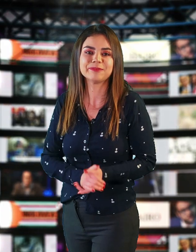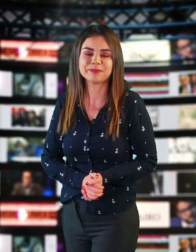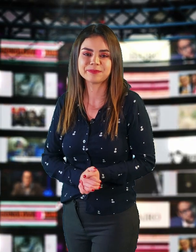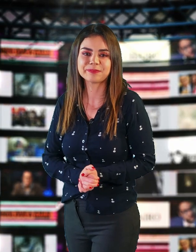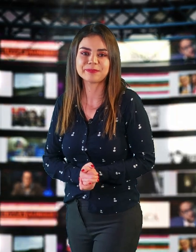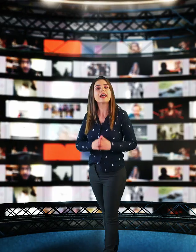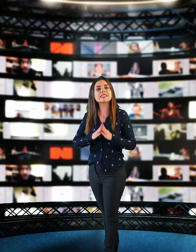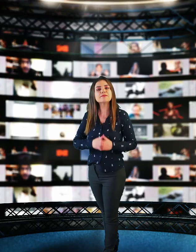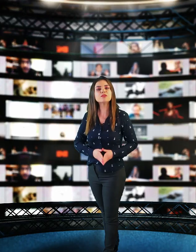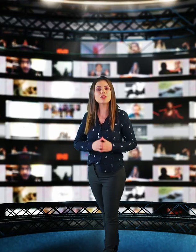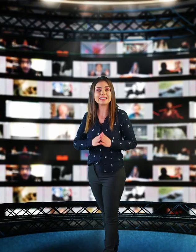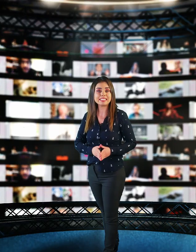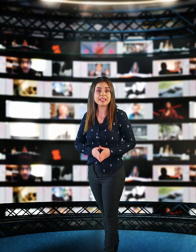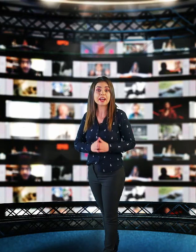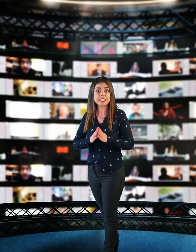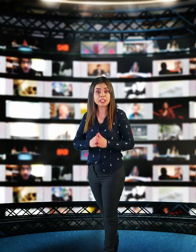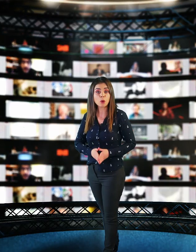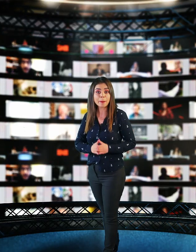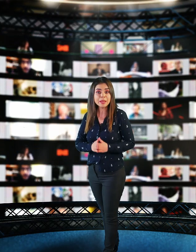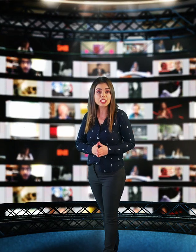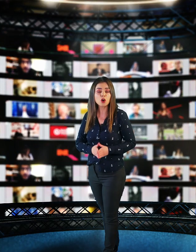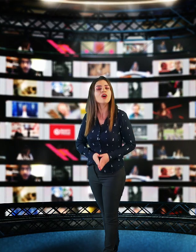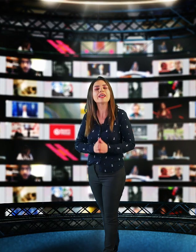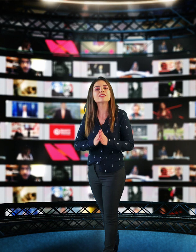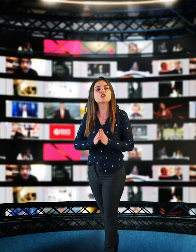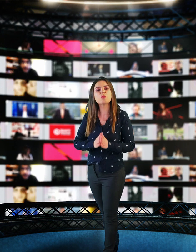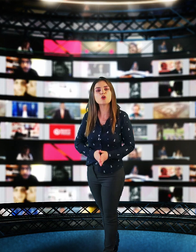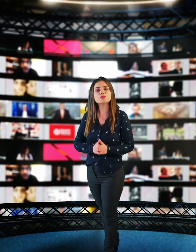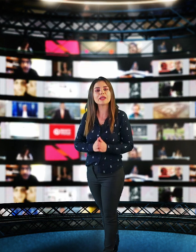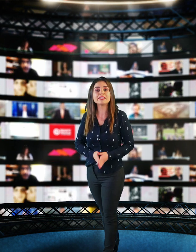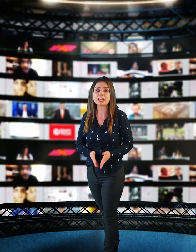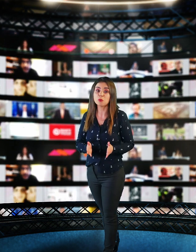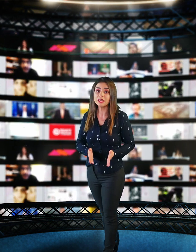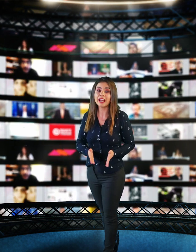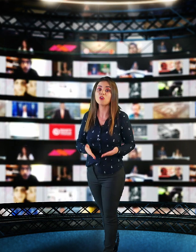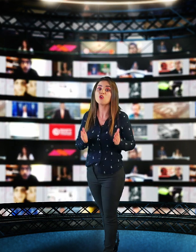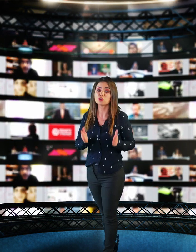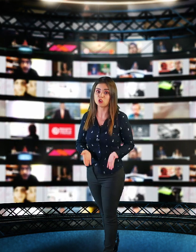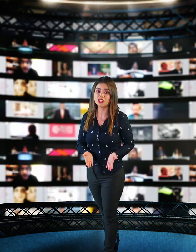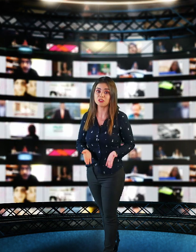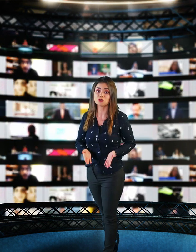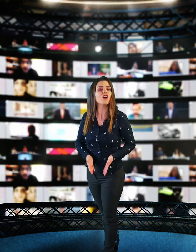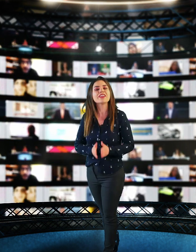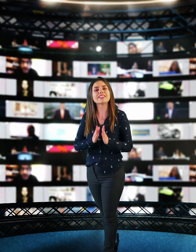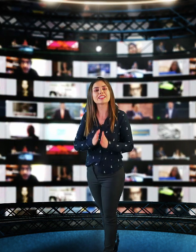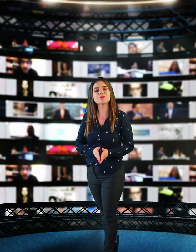país. Asimismo, el canciller reiteró que México es de los pocos países que ha publicado los